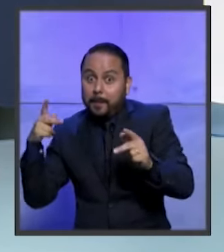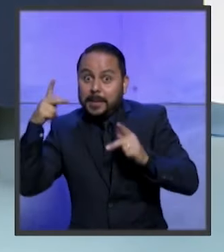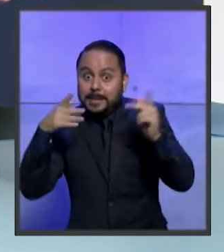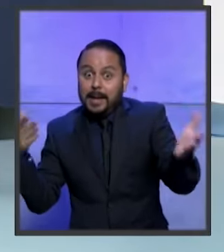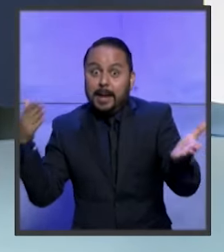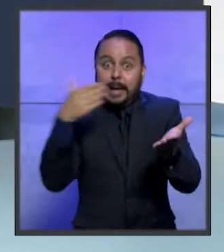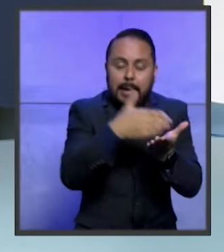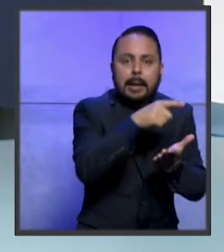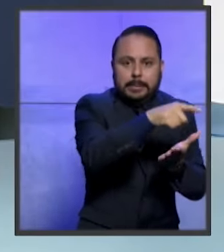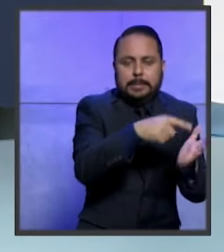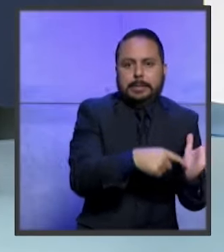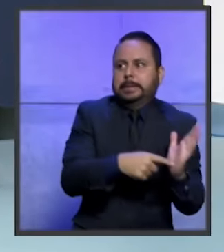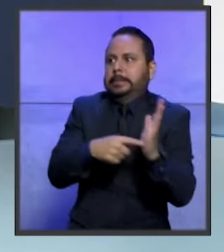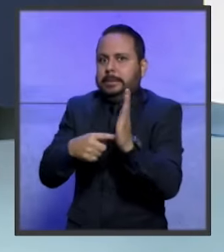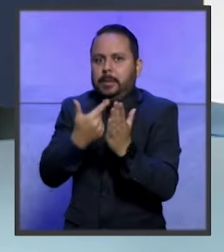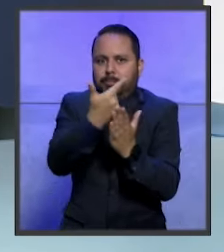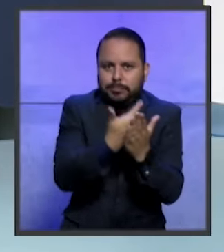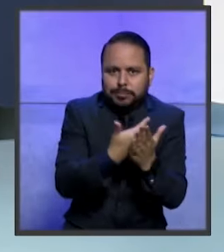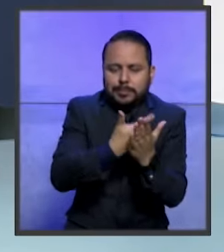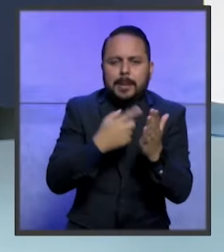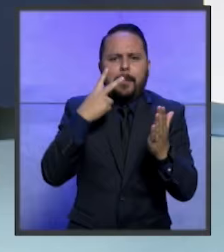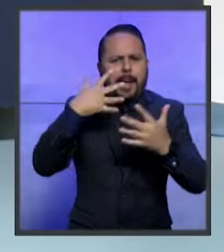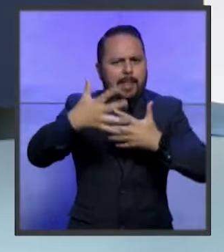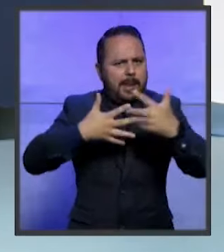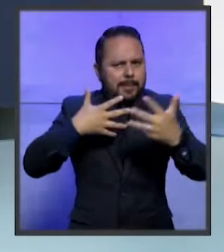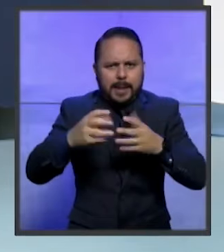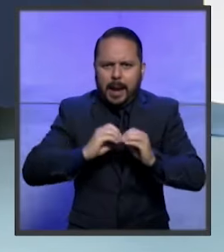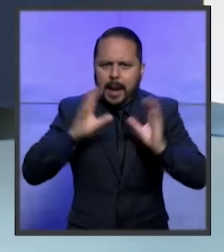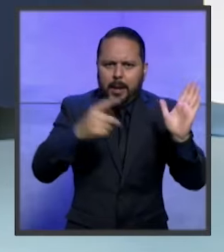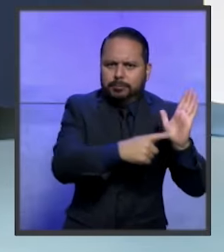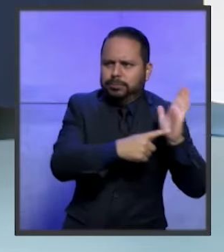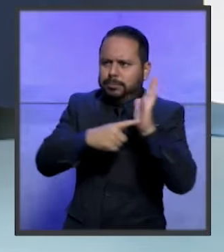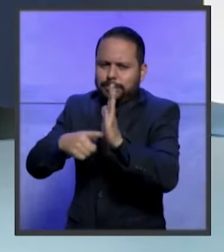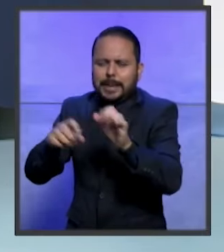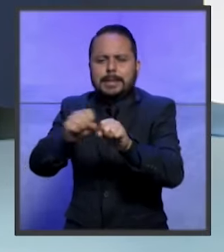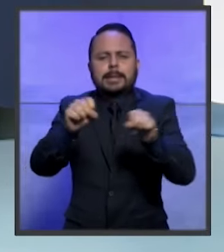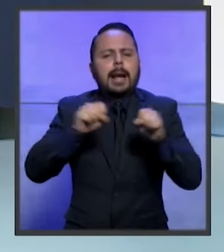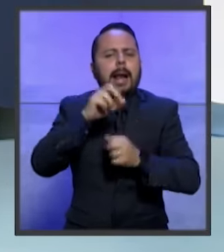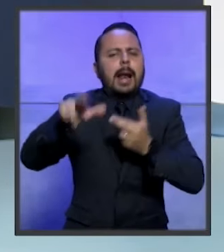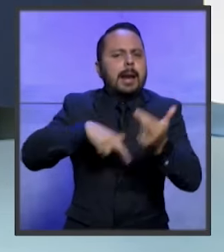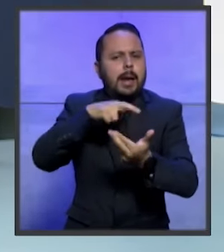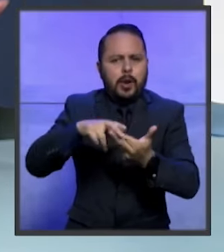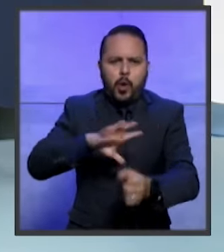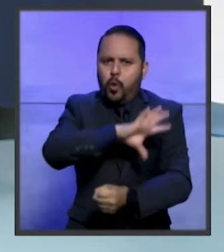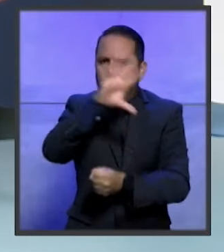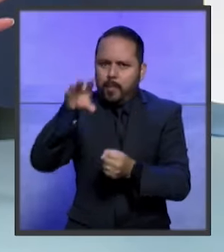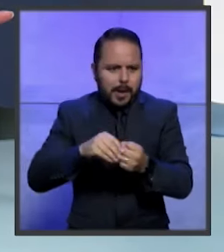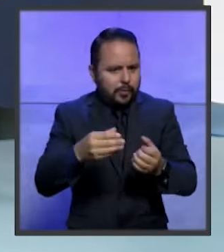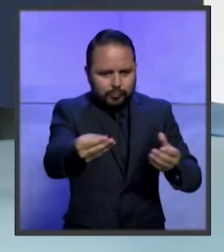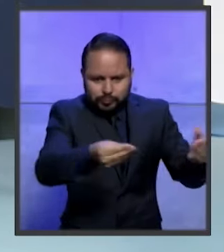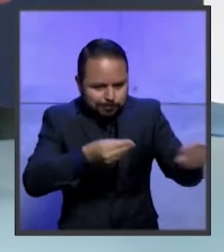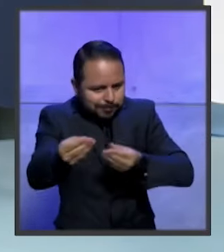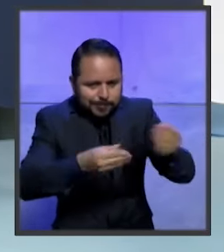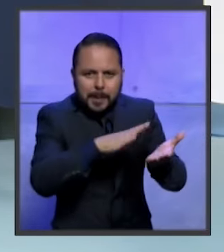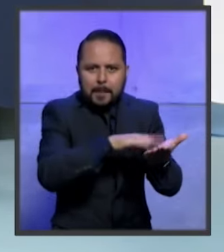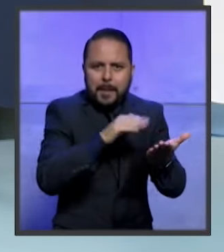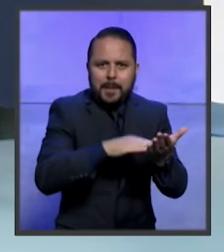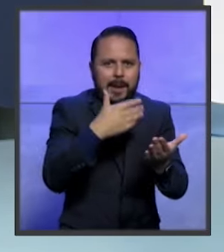pues también es un ejercicio de rendición de cuentas y de transparencia que las salas regionales le ponen todo